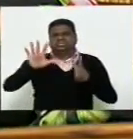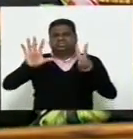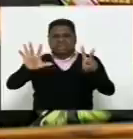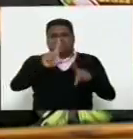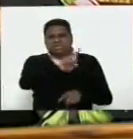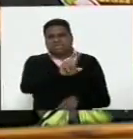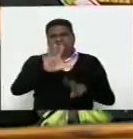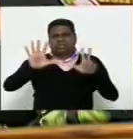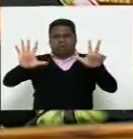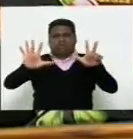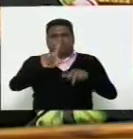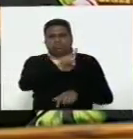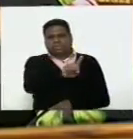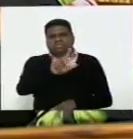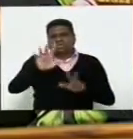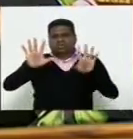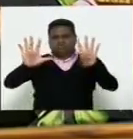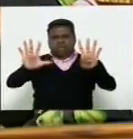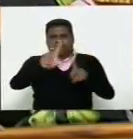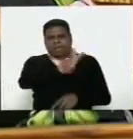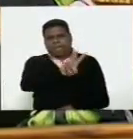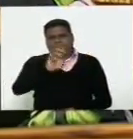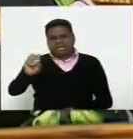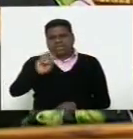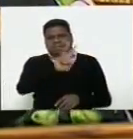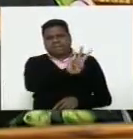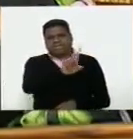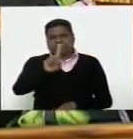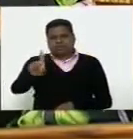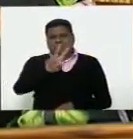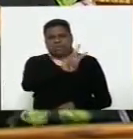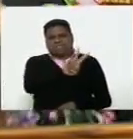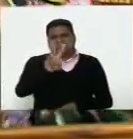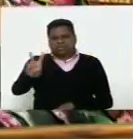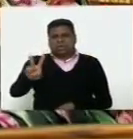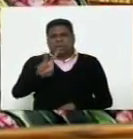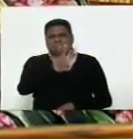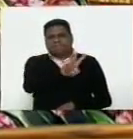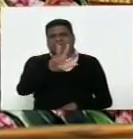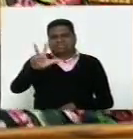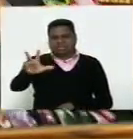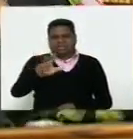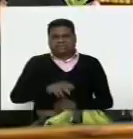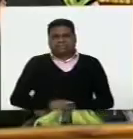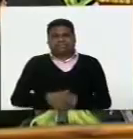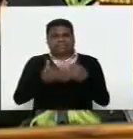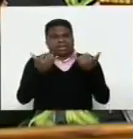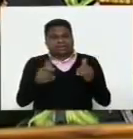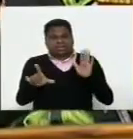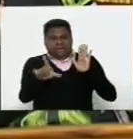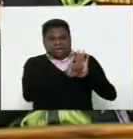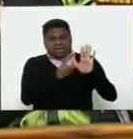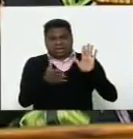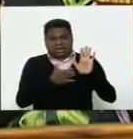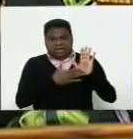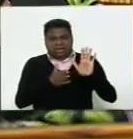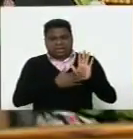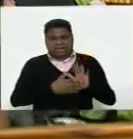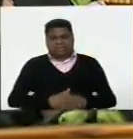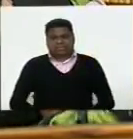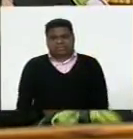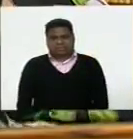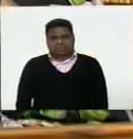18, 19, 20, 21, 22 y 23 del presente decreto